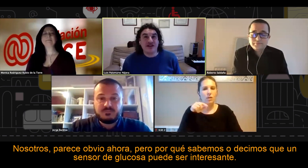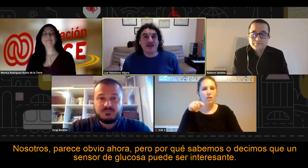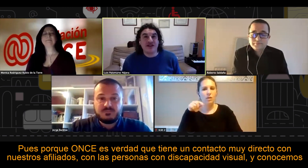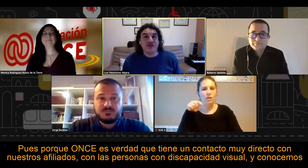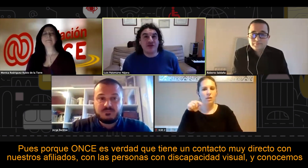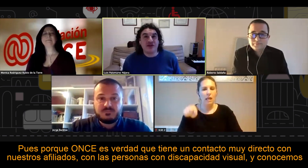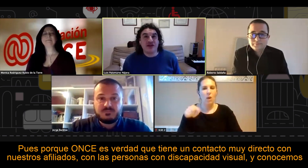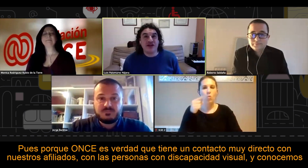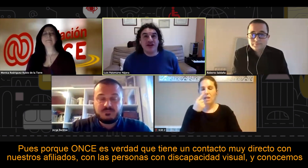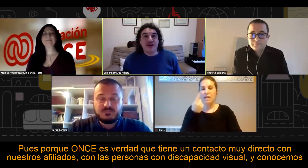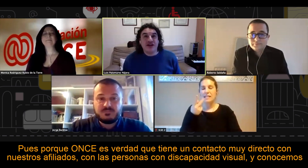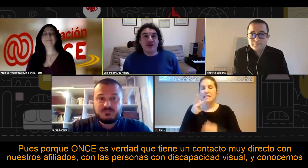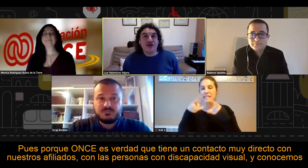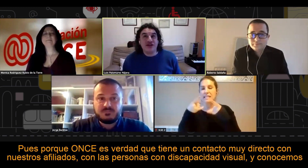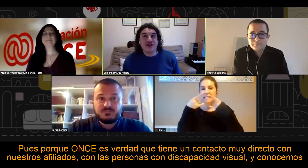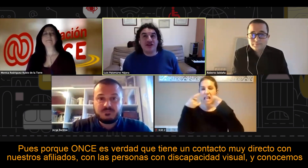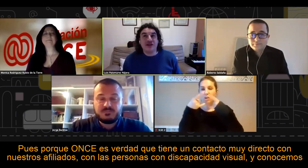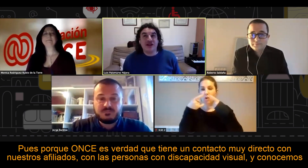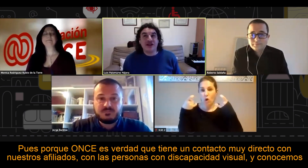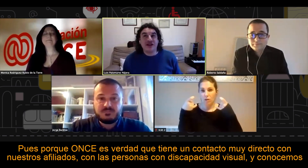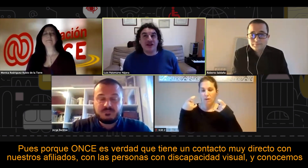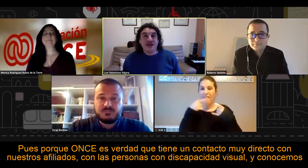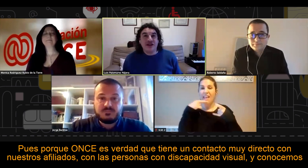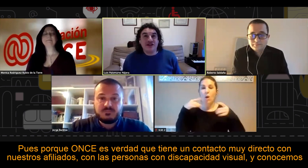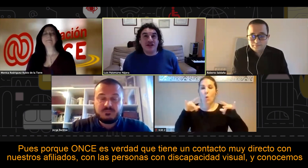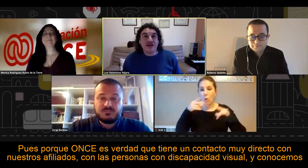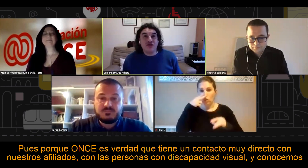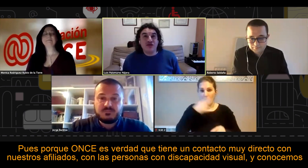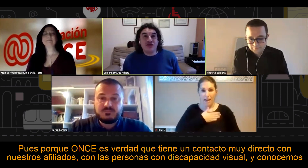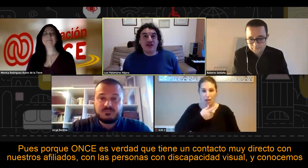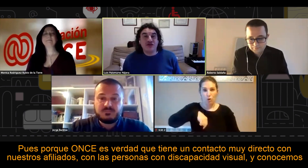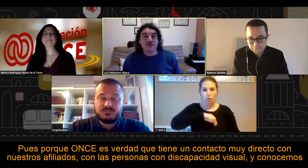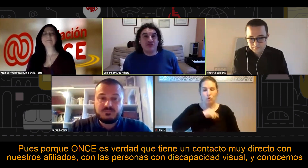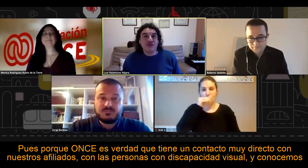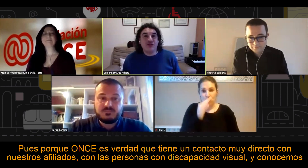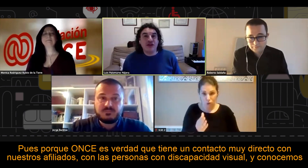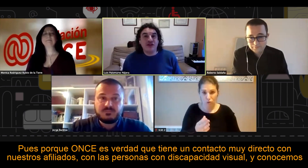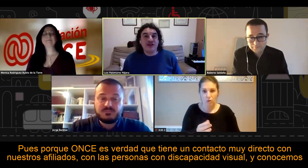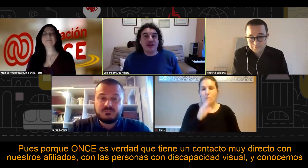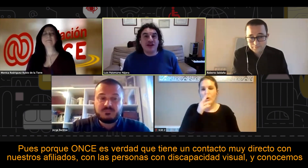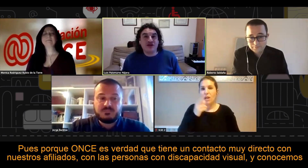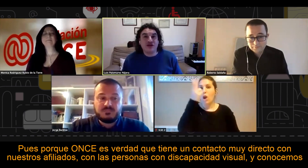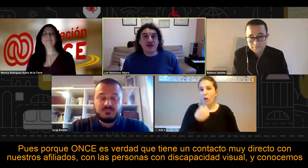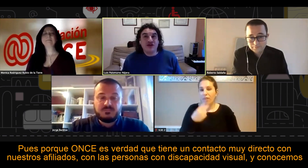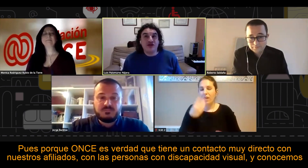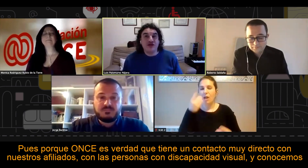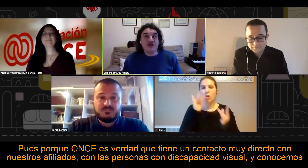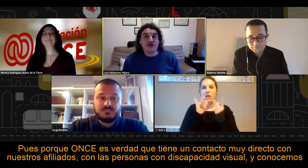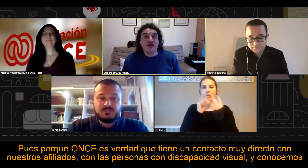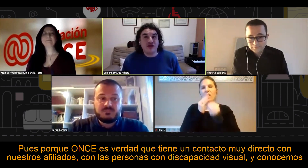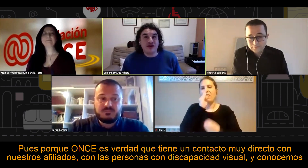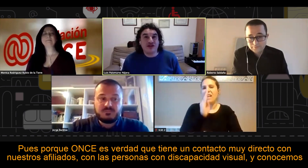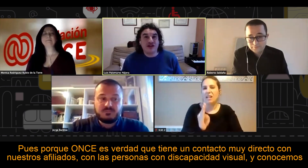interesante? Bueno, pues porque ONCE sí que es verdad que tiene un contacto muy directo con